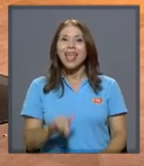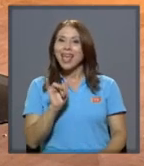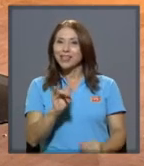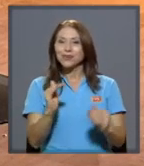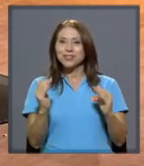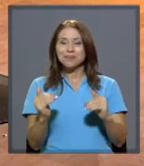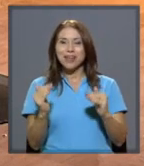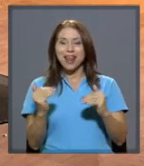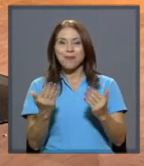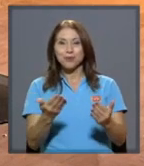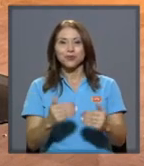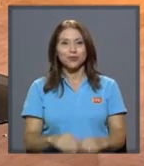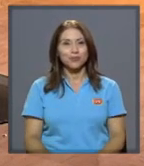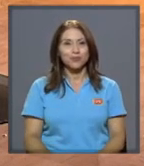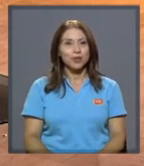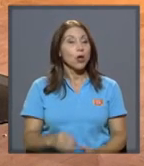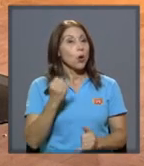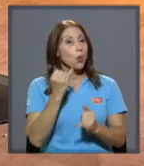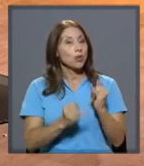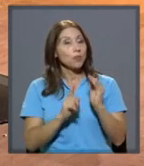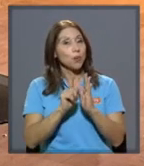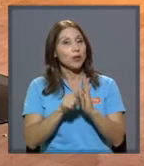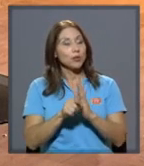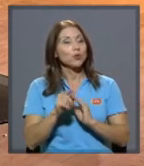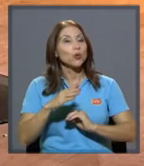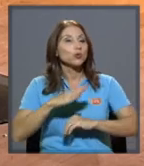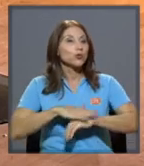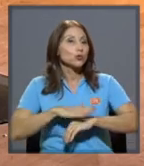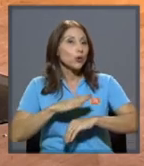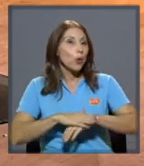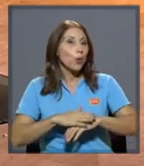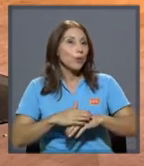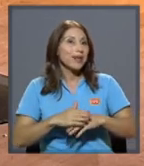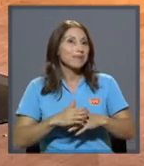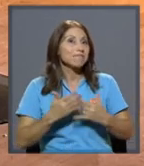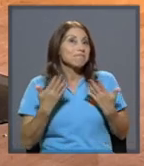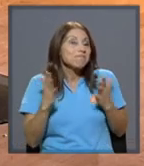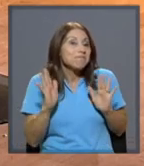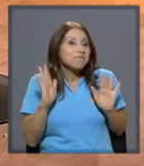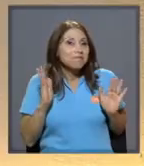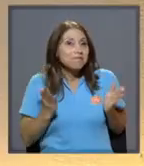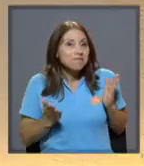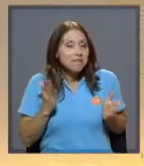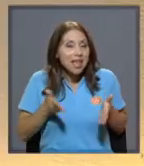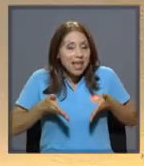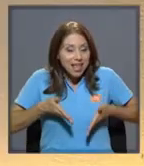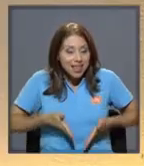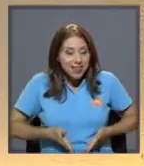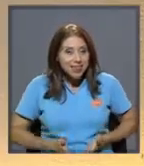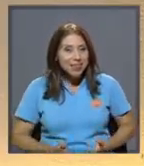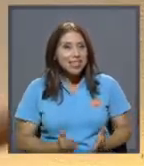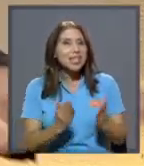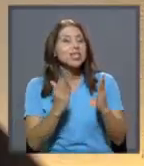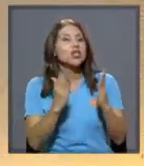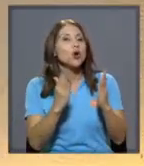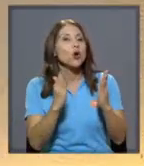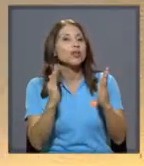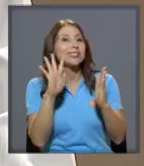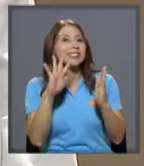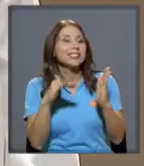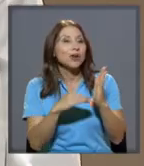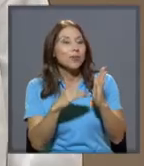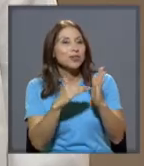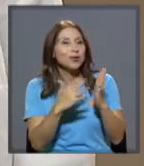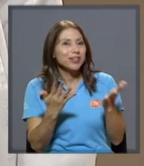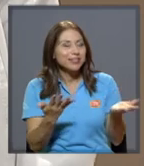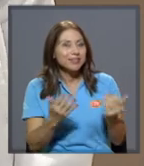La última, el último minuto sobre el niño o la niña millón. Bueno, 5 millones, perdón.